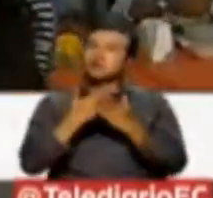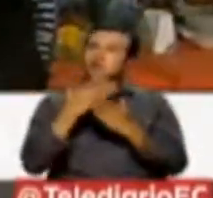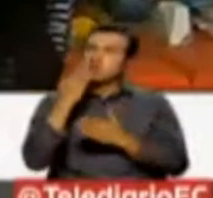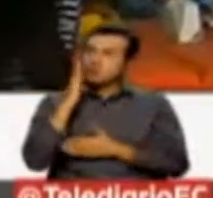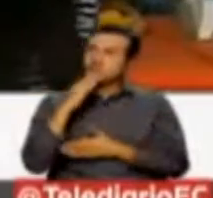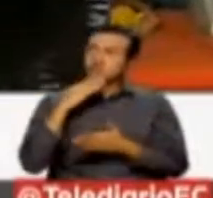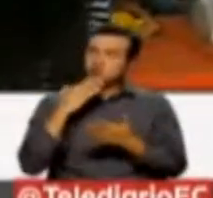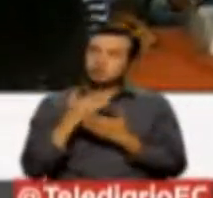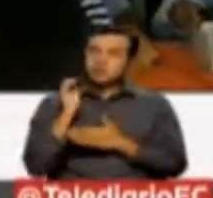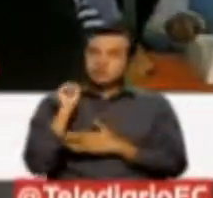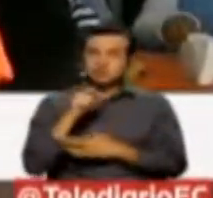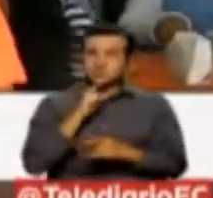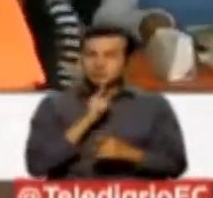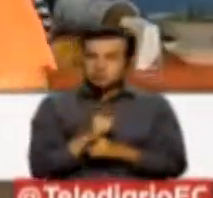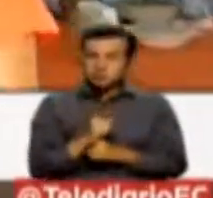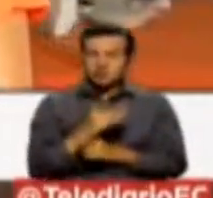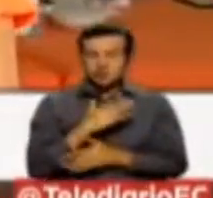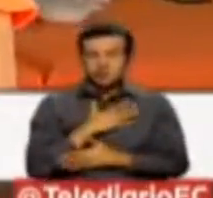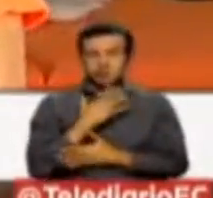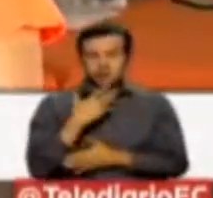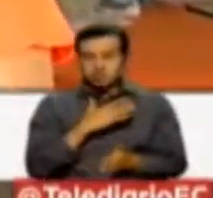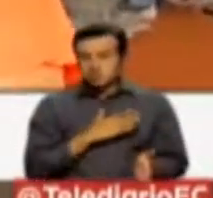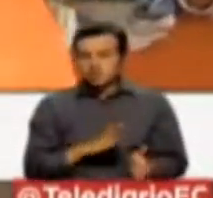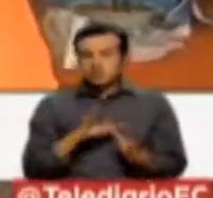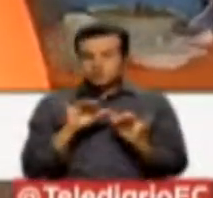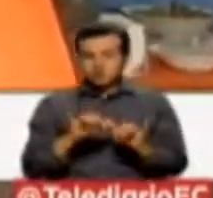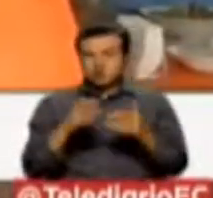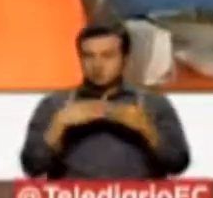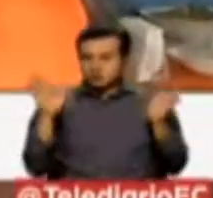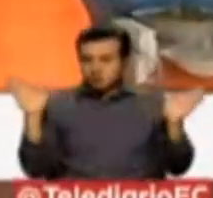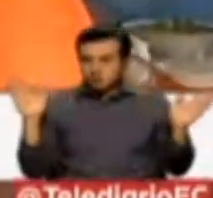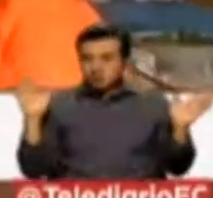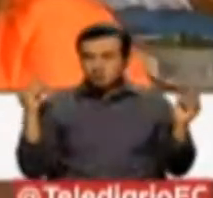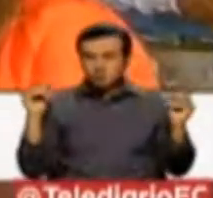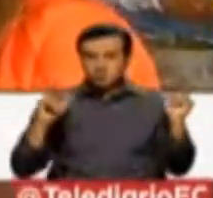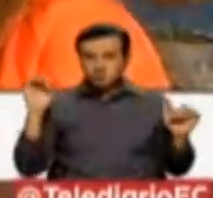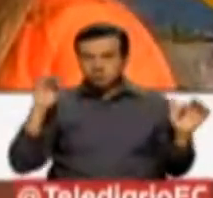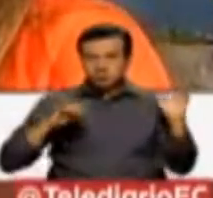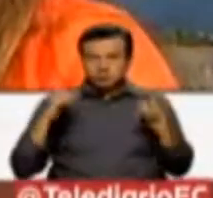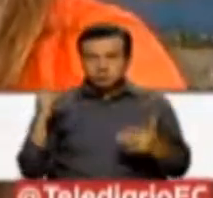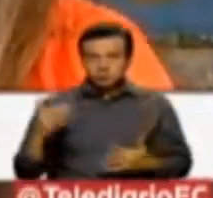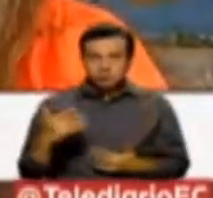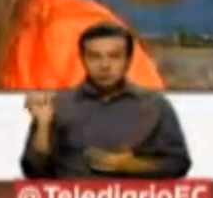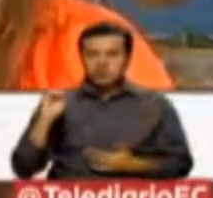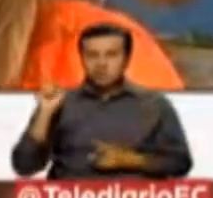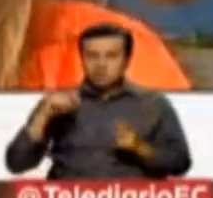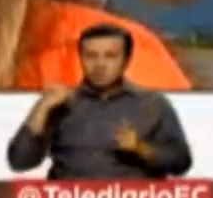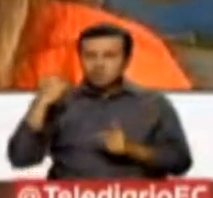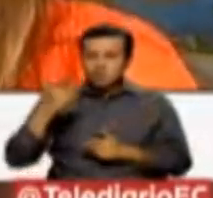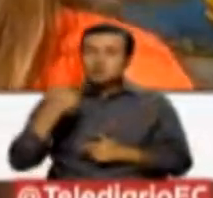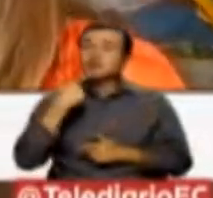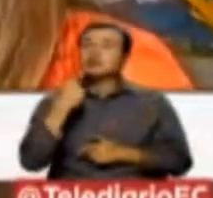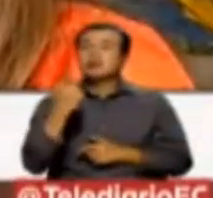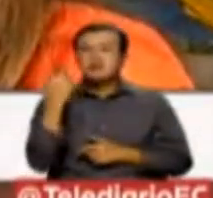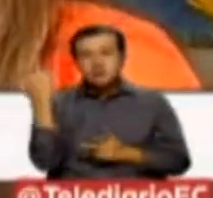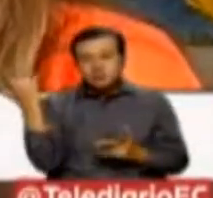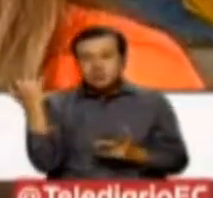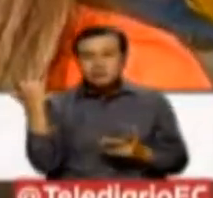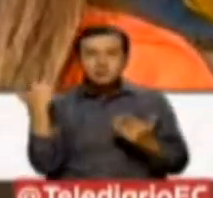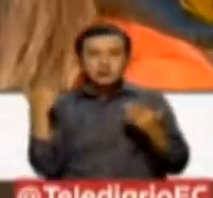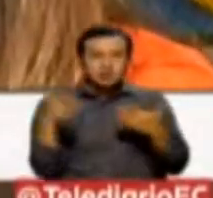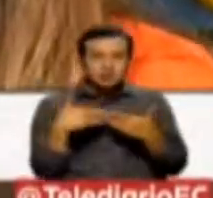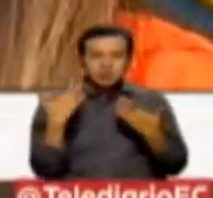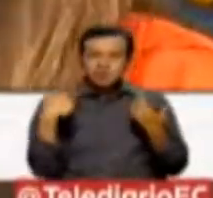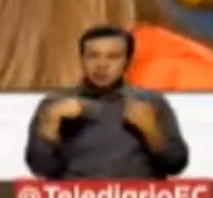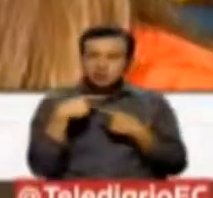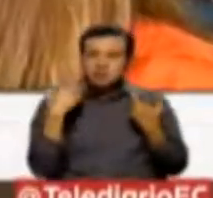sí, me estoy estacionando y ya la gente está esperando, o si no viene después un rato y me dice, uy, estaba cerrado, ya me